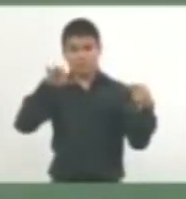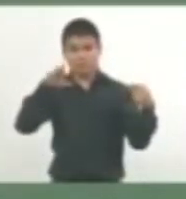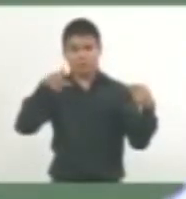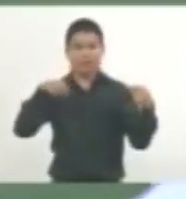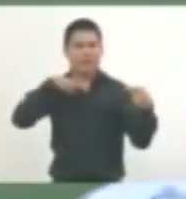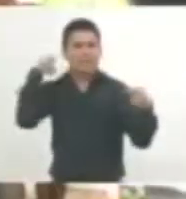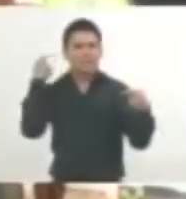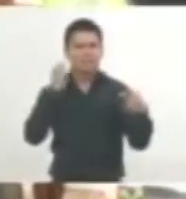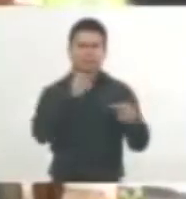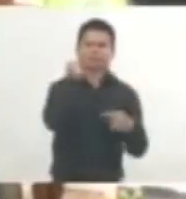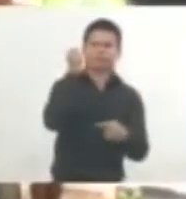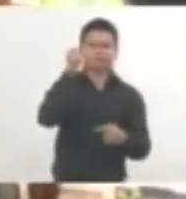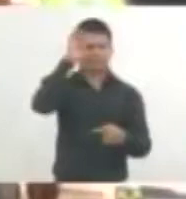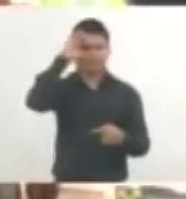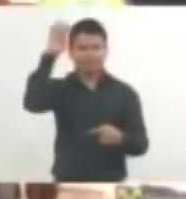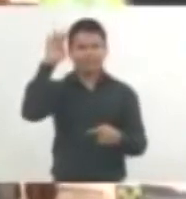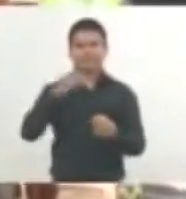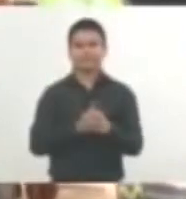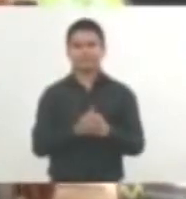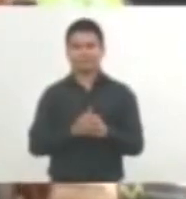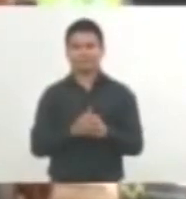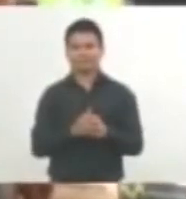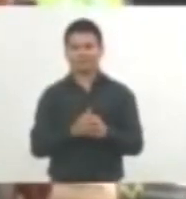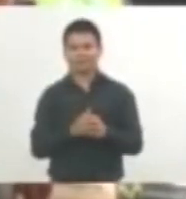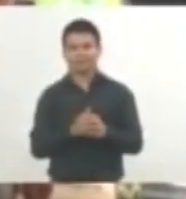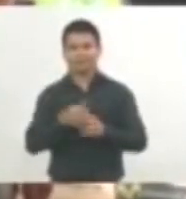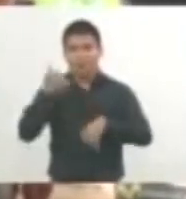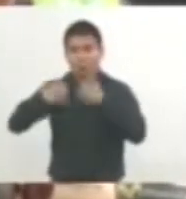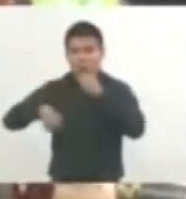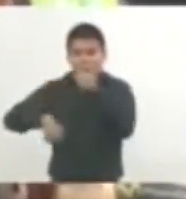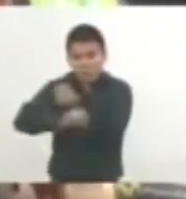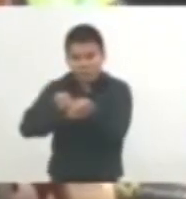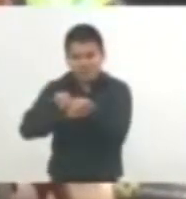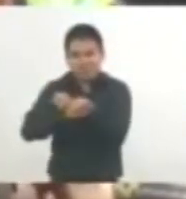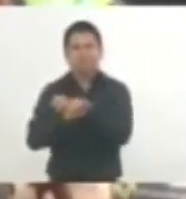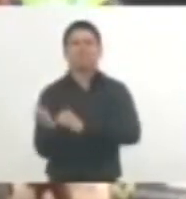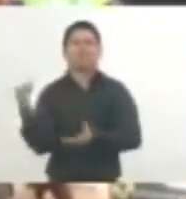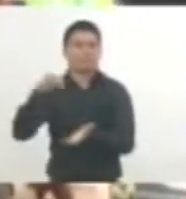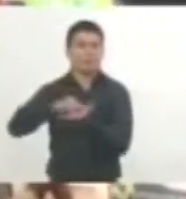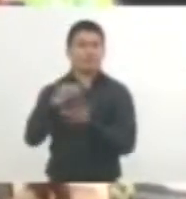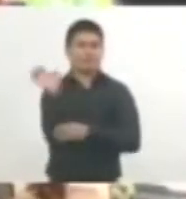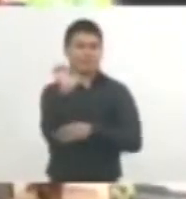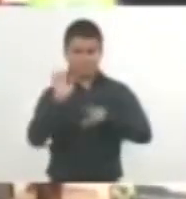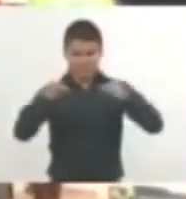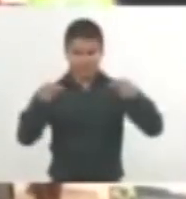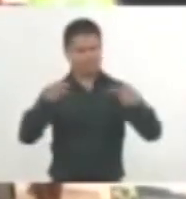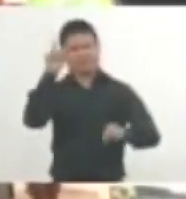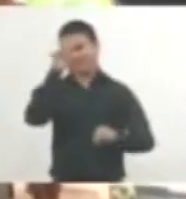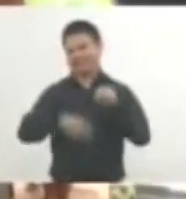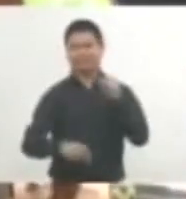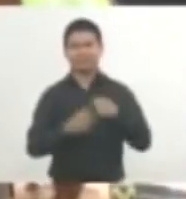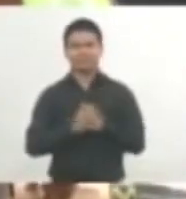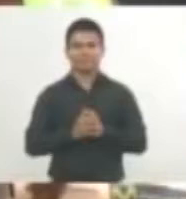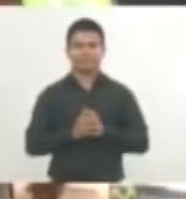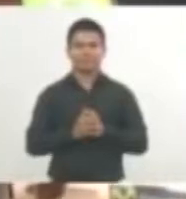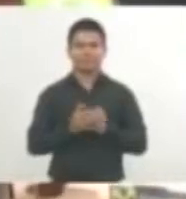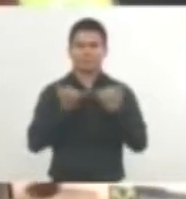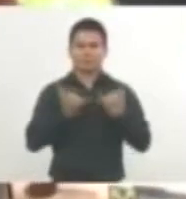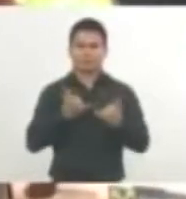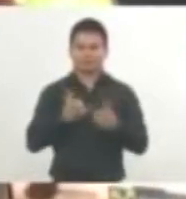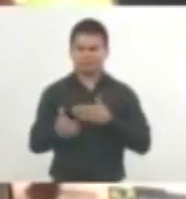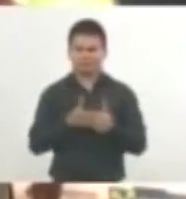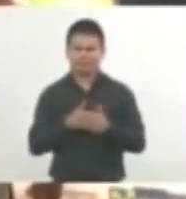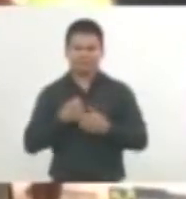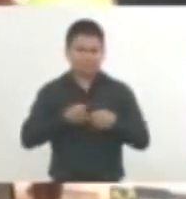José Pekerman. Yo espero poder estar porque de verdad con la motivación y con el momento en que soy puedo aportar muchísimo a